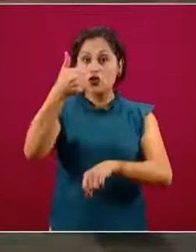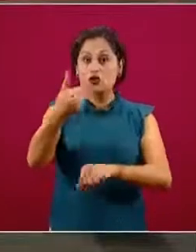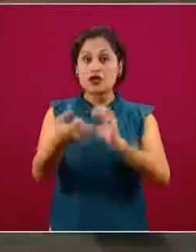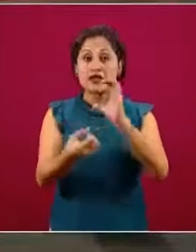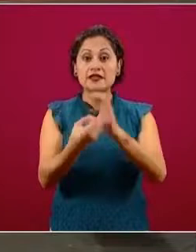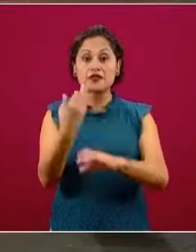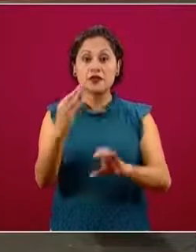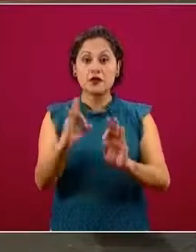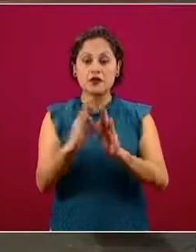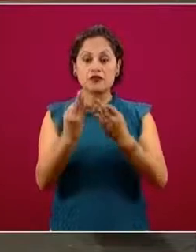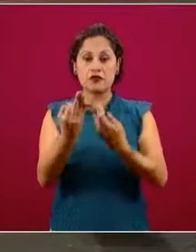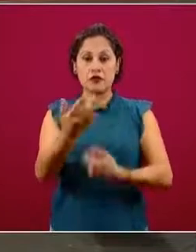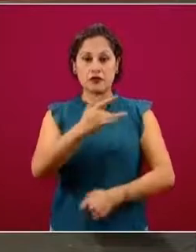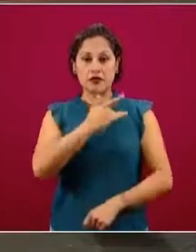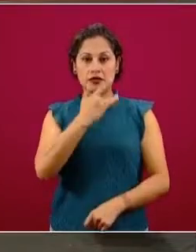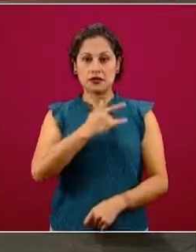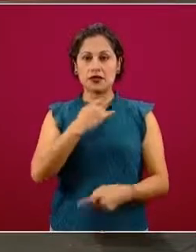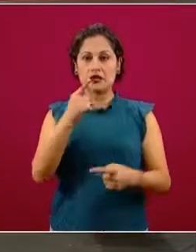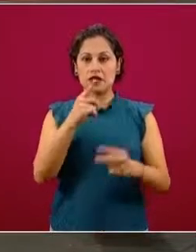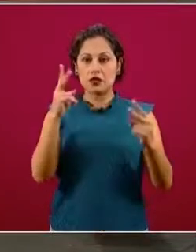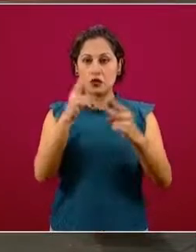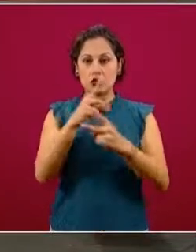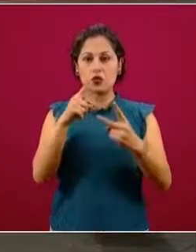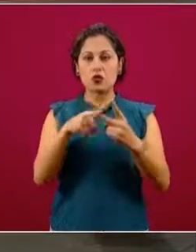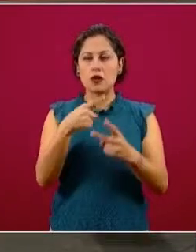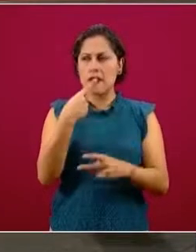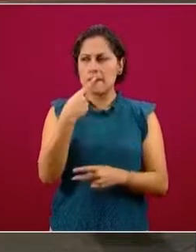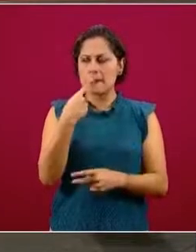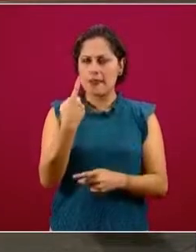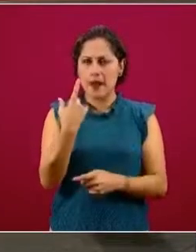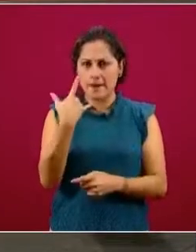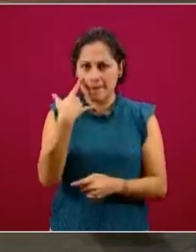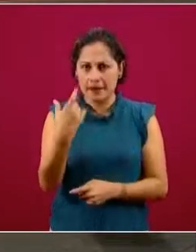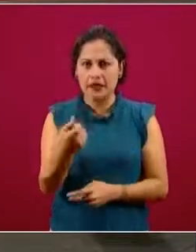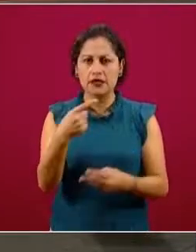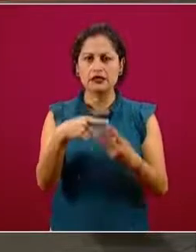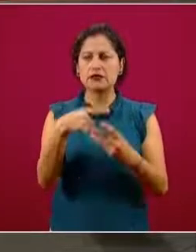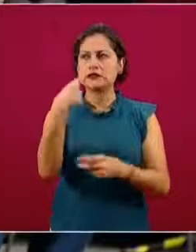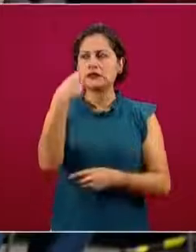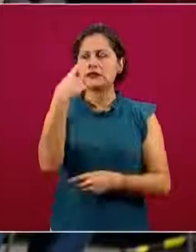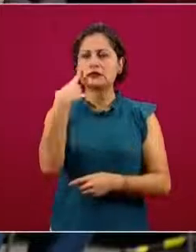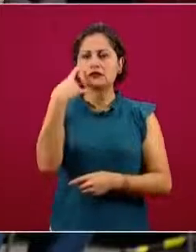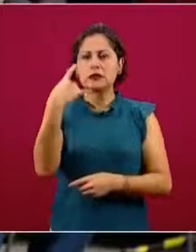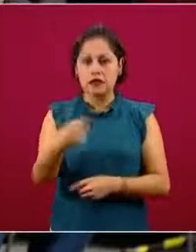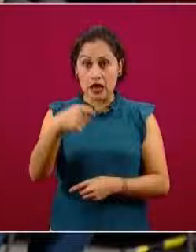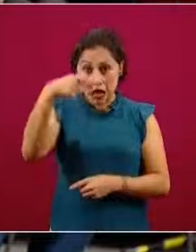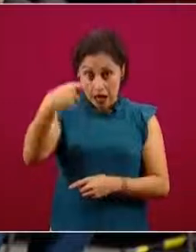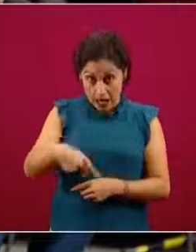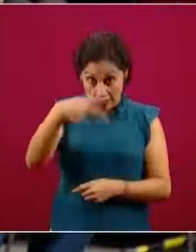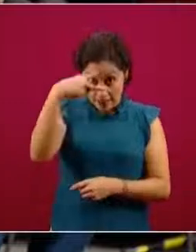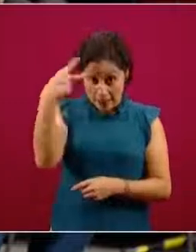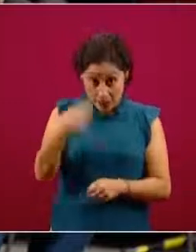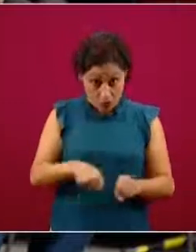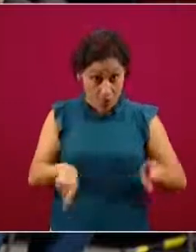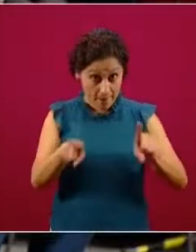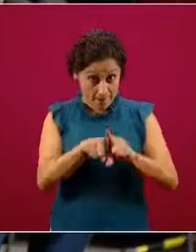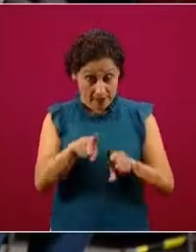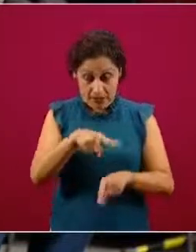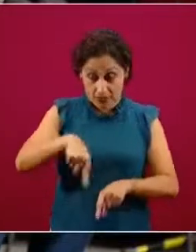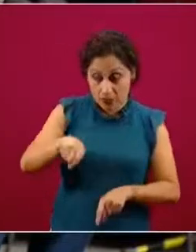entre escalofríos, la falta de olfato, del gusto. Aquí en México se ha presentado algún otro caso que presente este tipo de